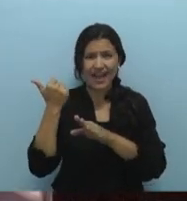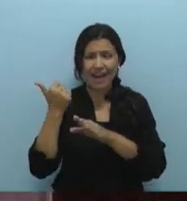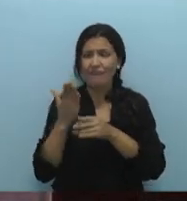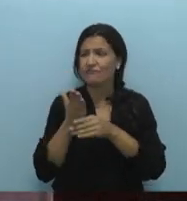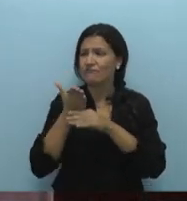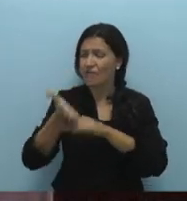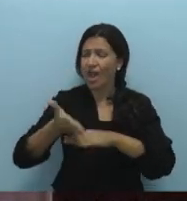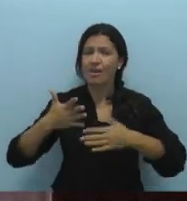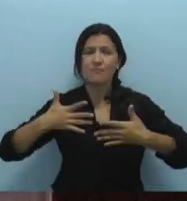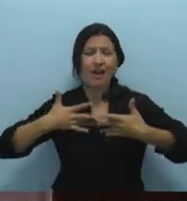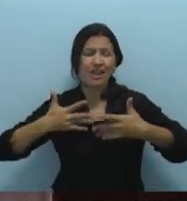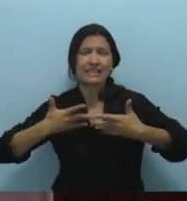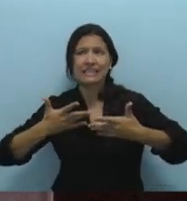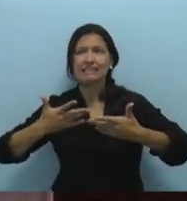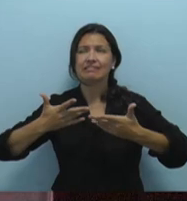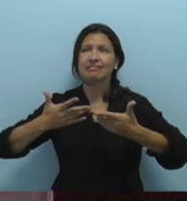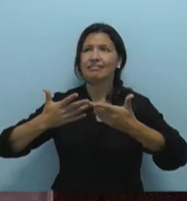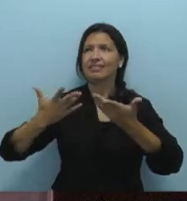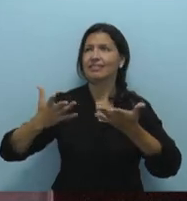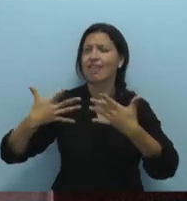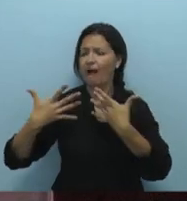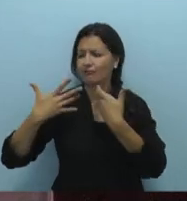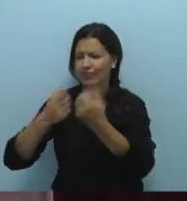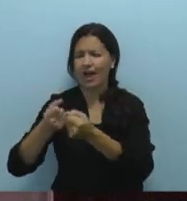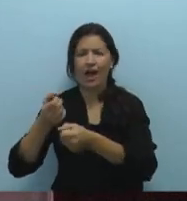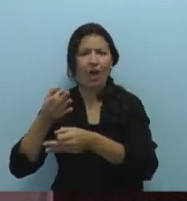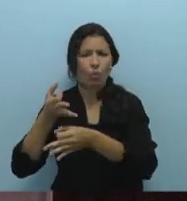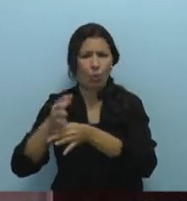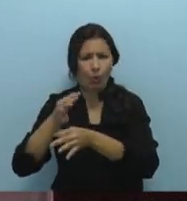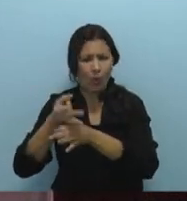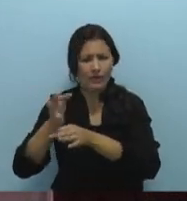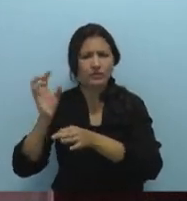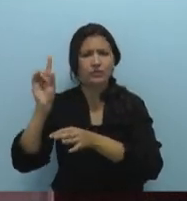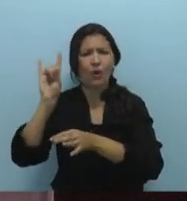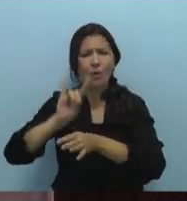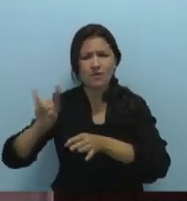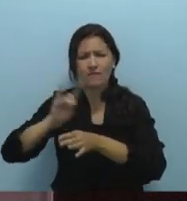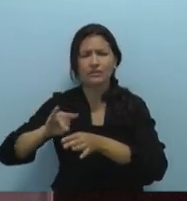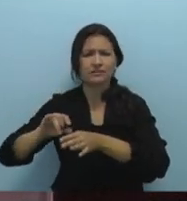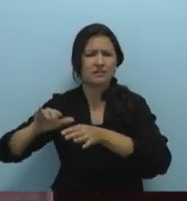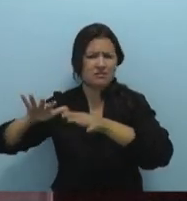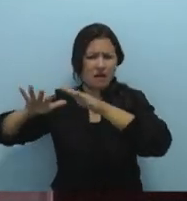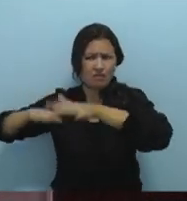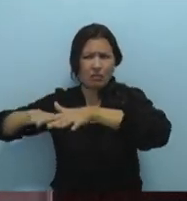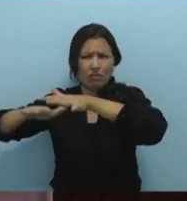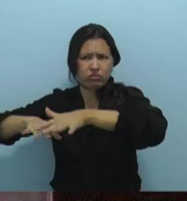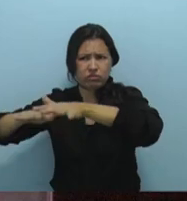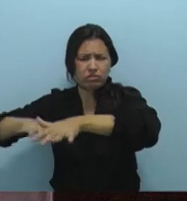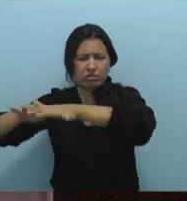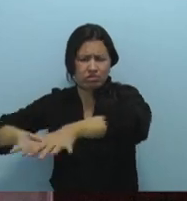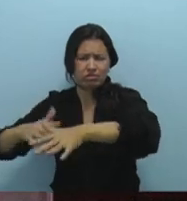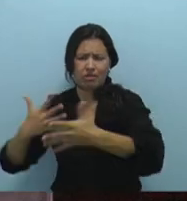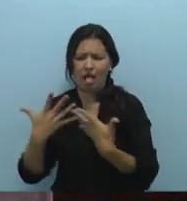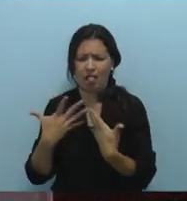dolor y con alegría, que fue obviamente en apoyo a la ley de financiamiento educativo,